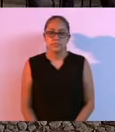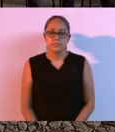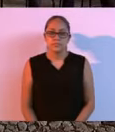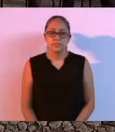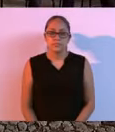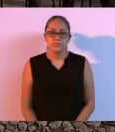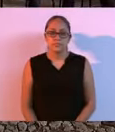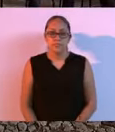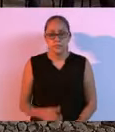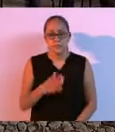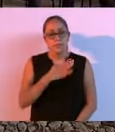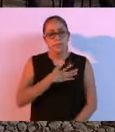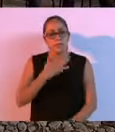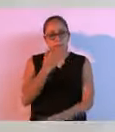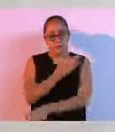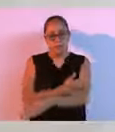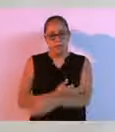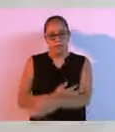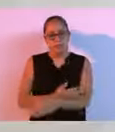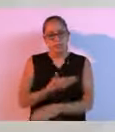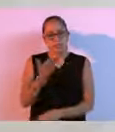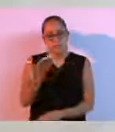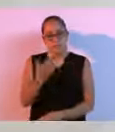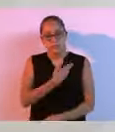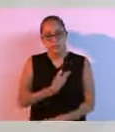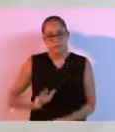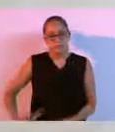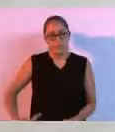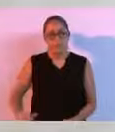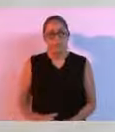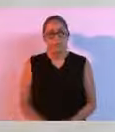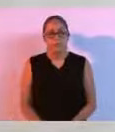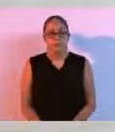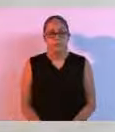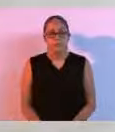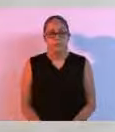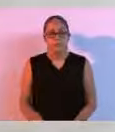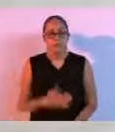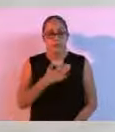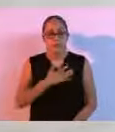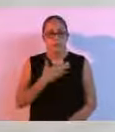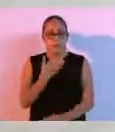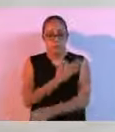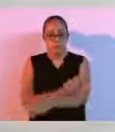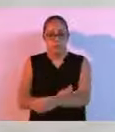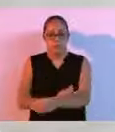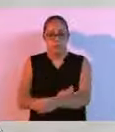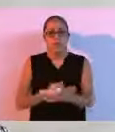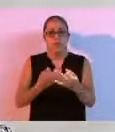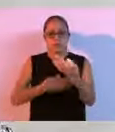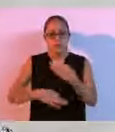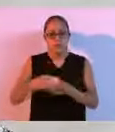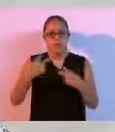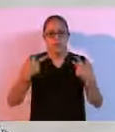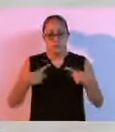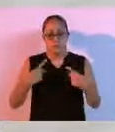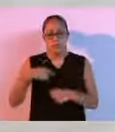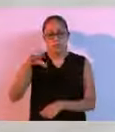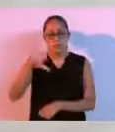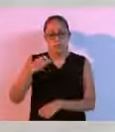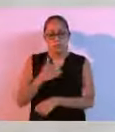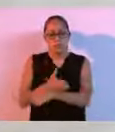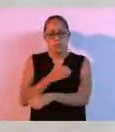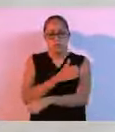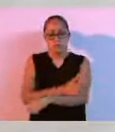Muy buenas tardes, señor presidente. Buenas tardes también a quienes nos acompañan en este podio,